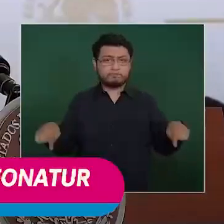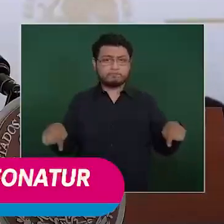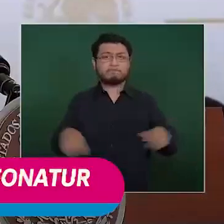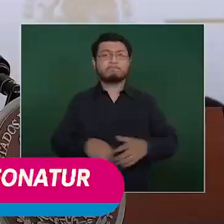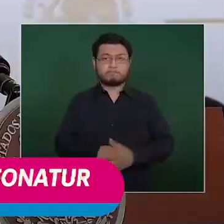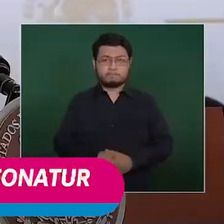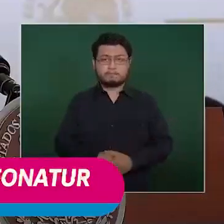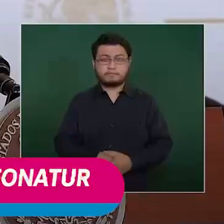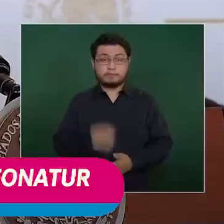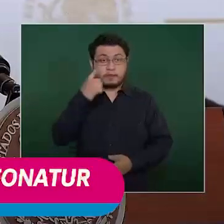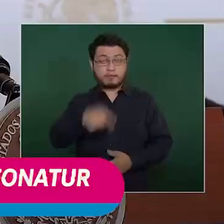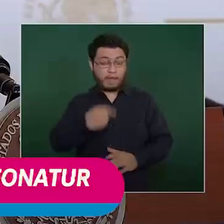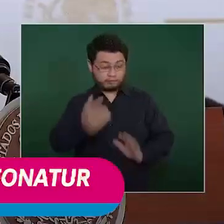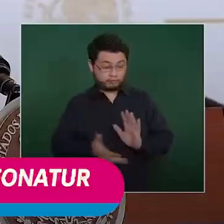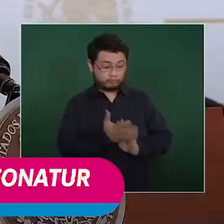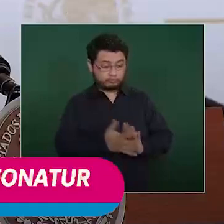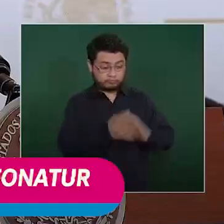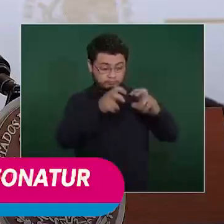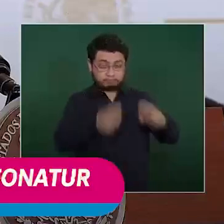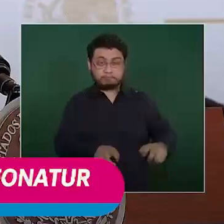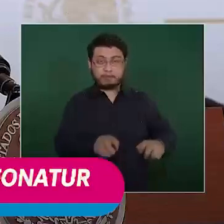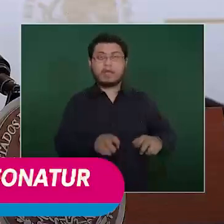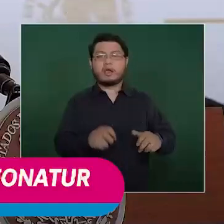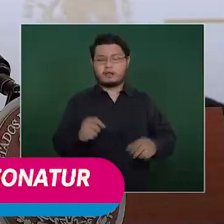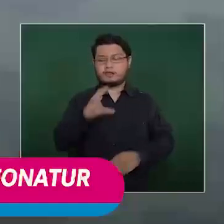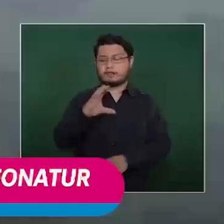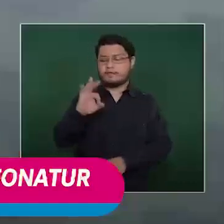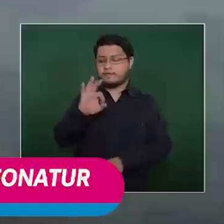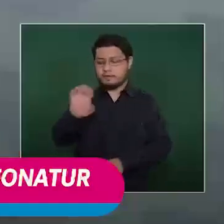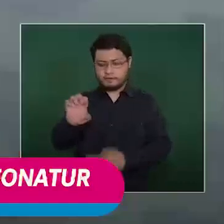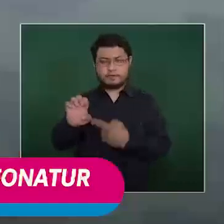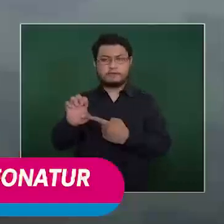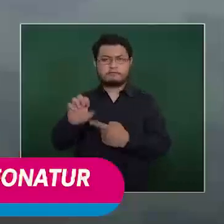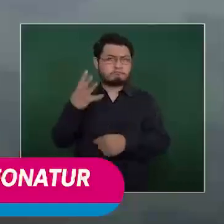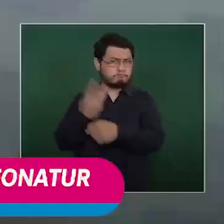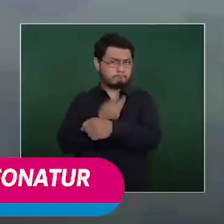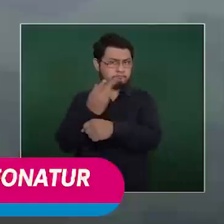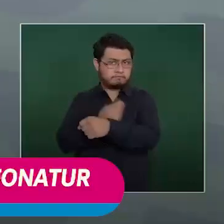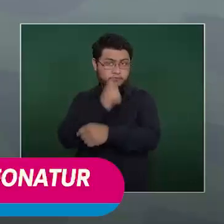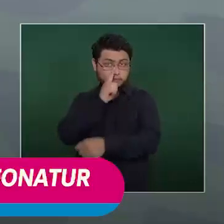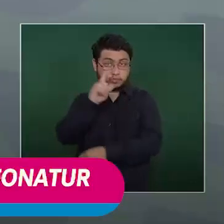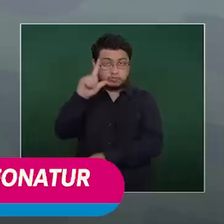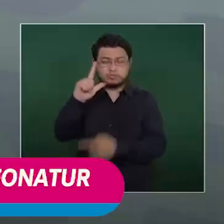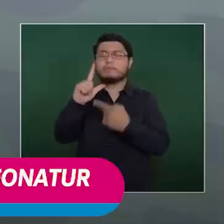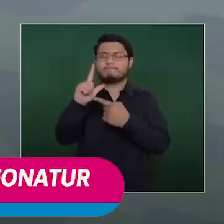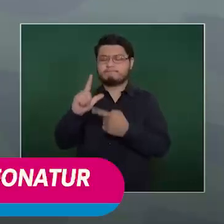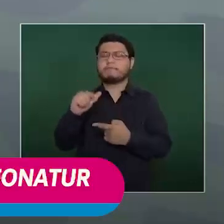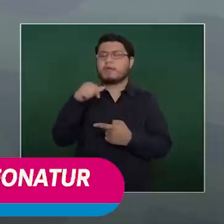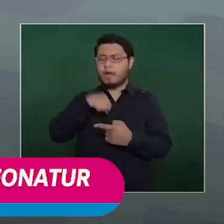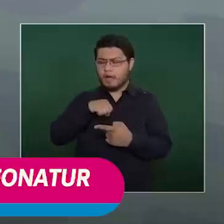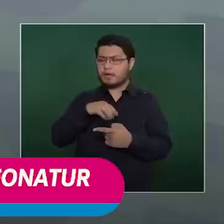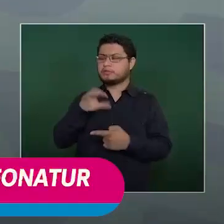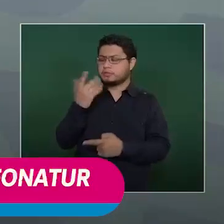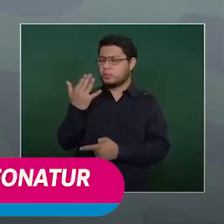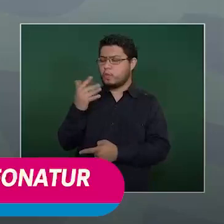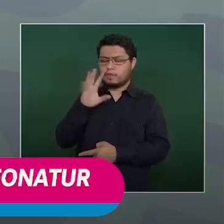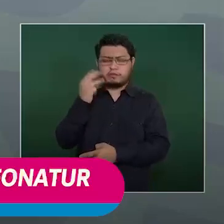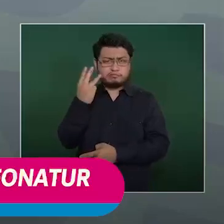la electrificación del Tren Maya, la Comisión Federal de Electricidad realizará 53 obras, de las